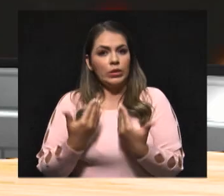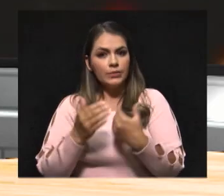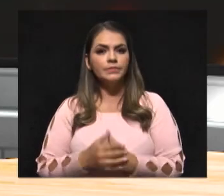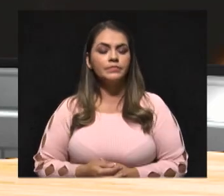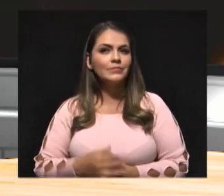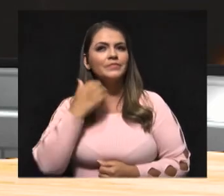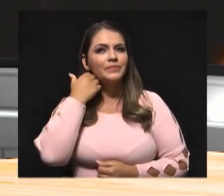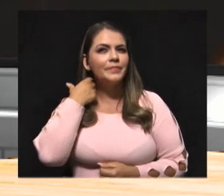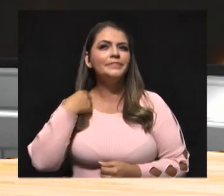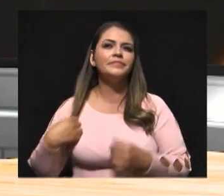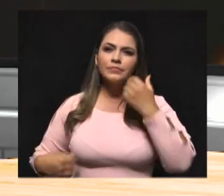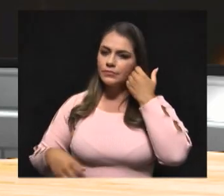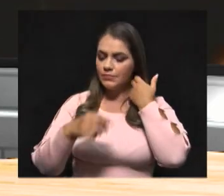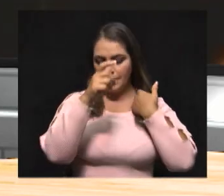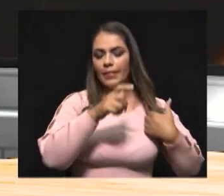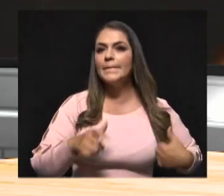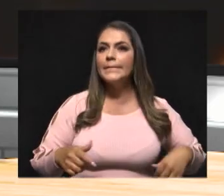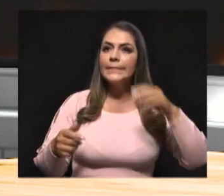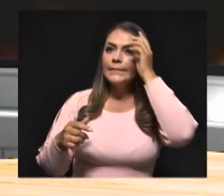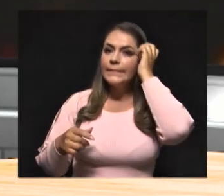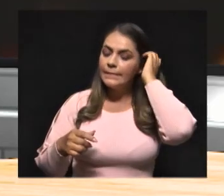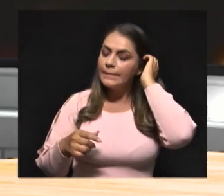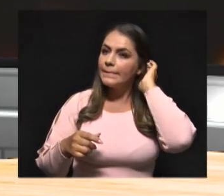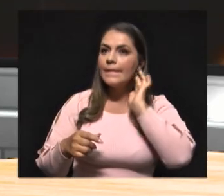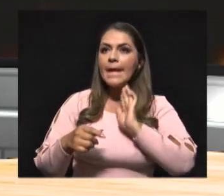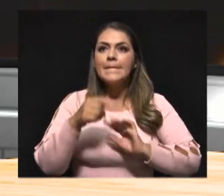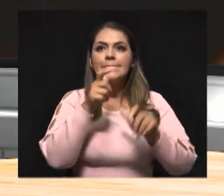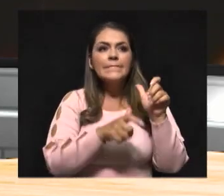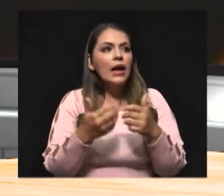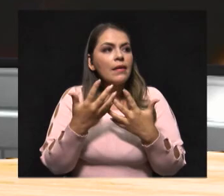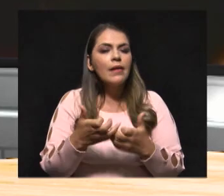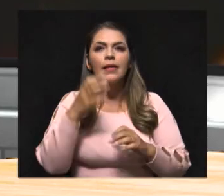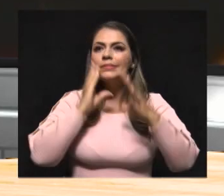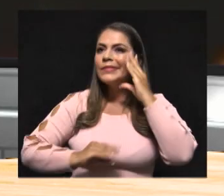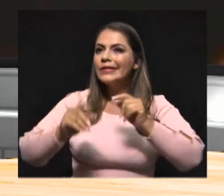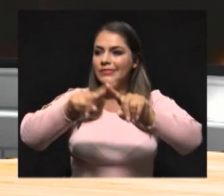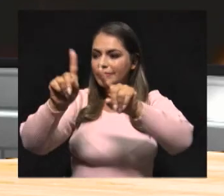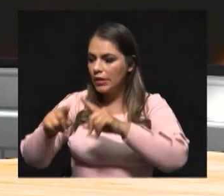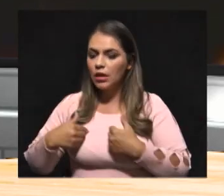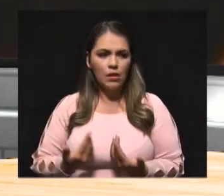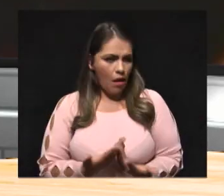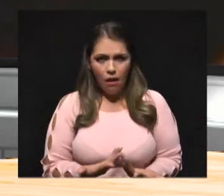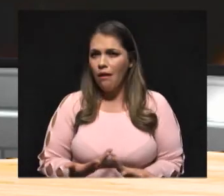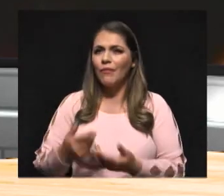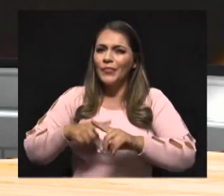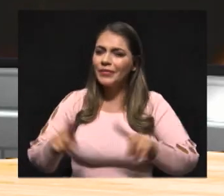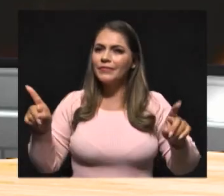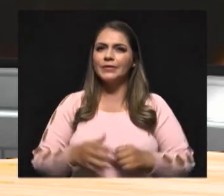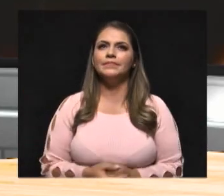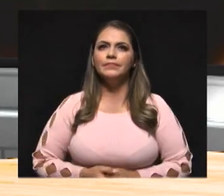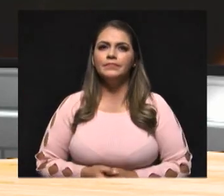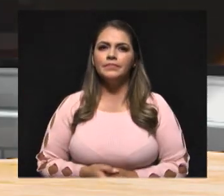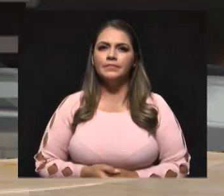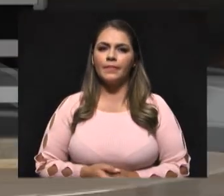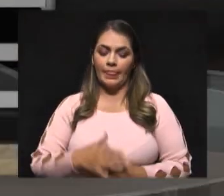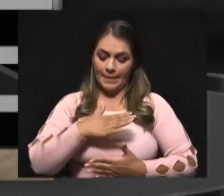hablábamos de las personas quieren buscar una experiencia algo que no encuentren fácilmente y que no tengan en su lugar cercano y estamos